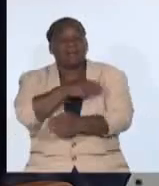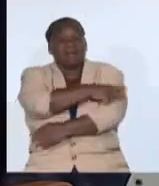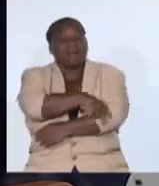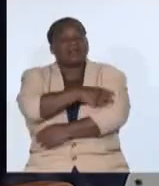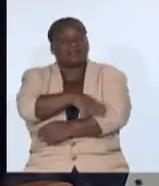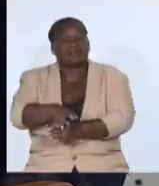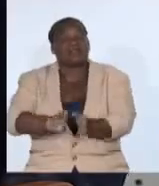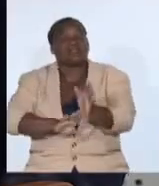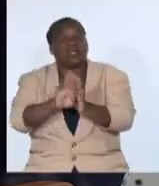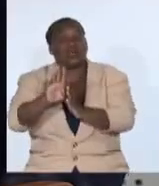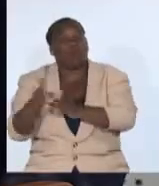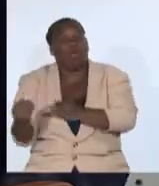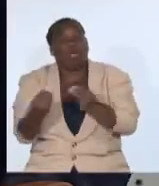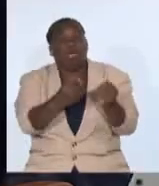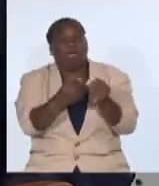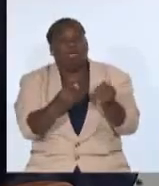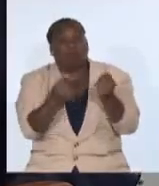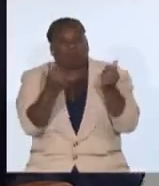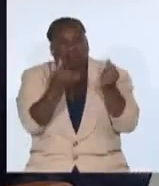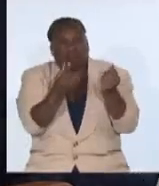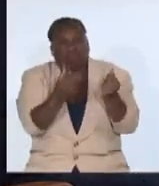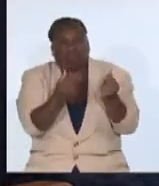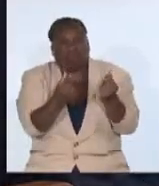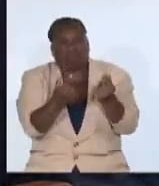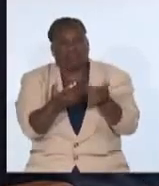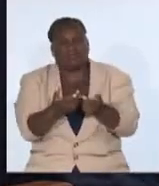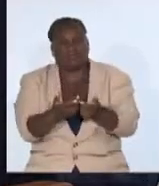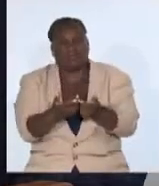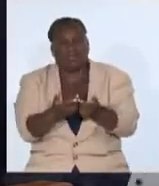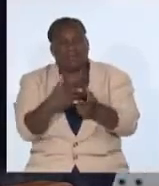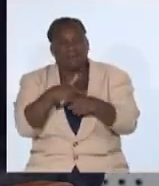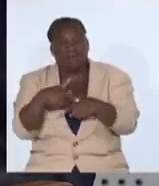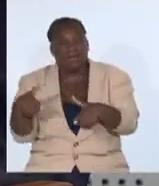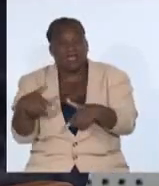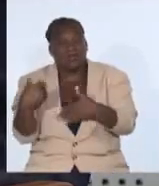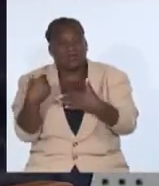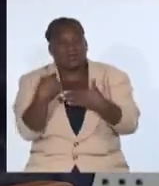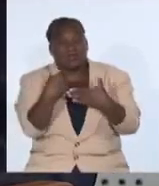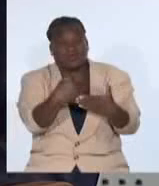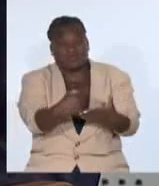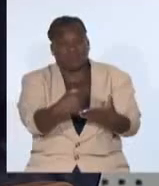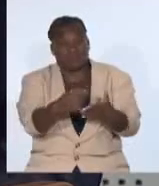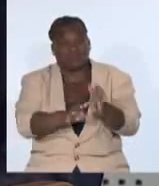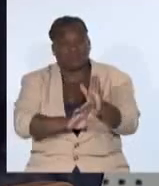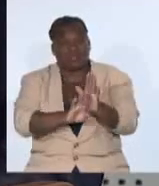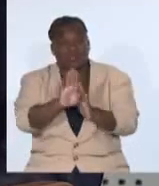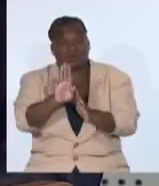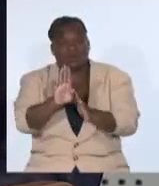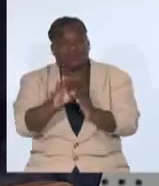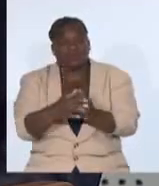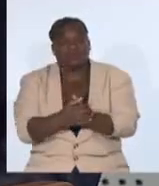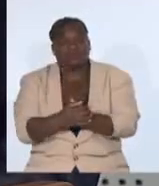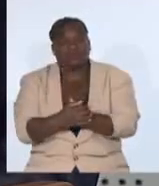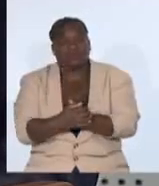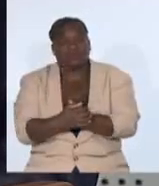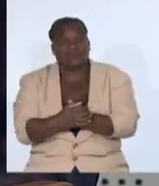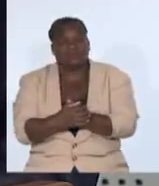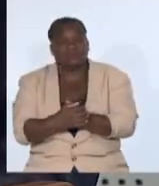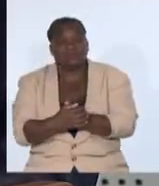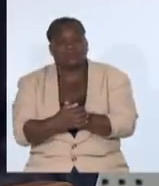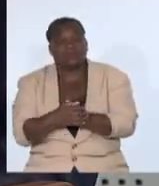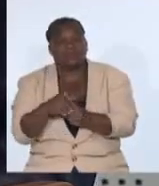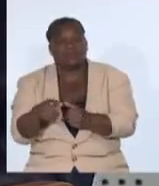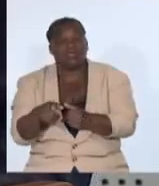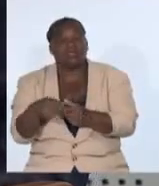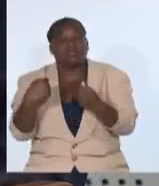los ricos mucho mayor por cierto te la ayuda oficial al desarrollo sobre la base de un flujo migratorio que es